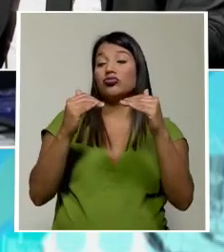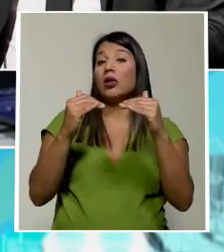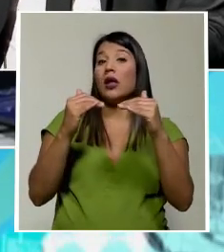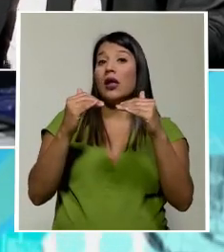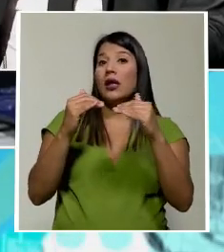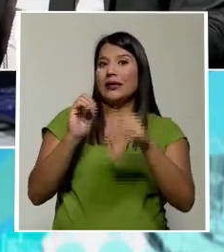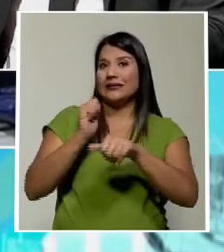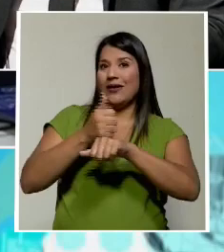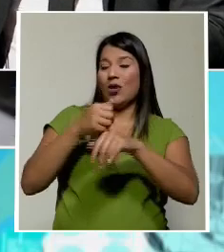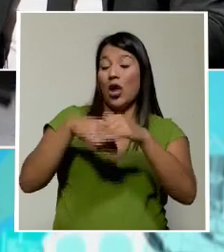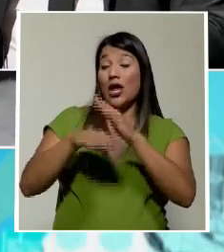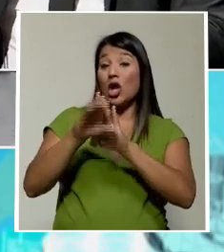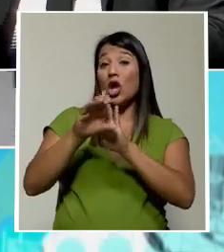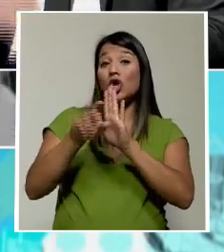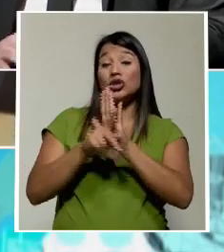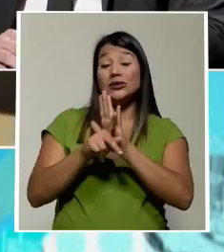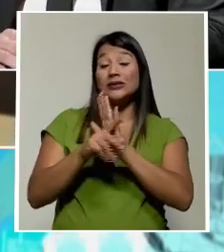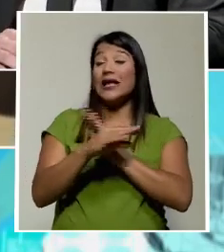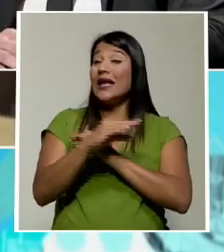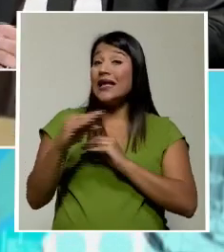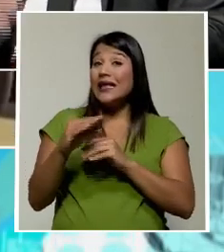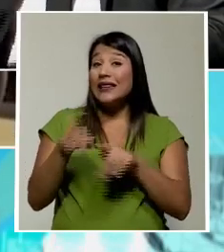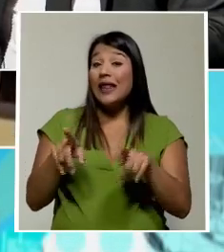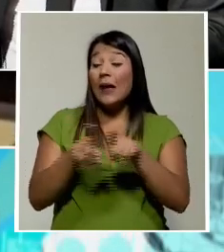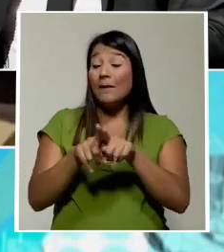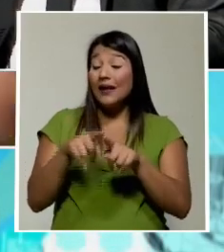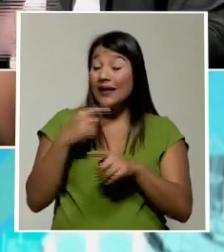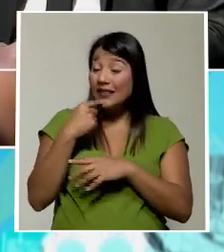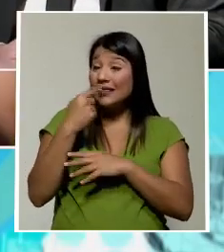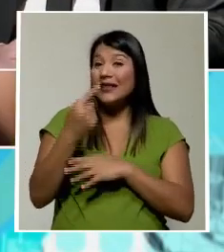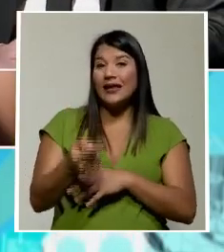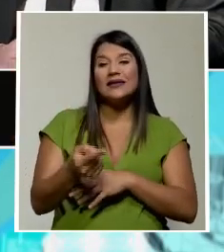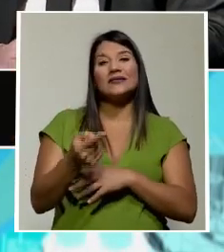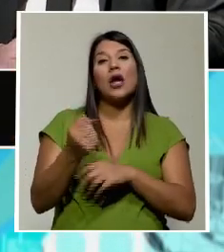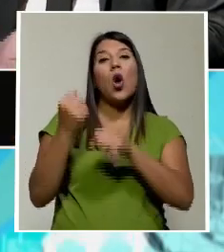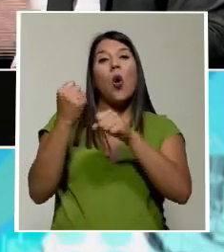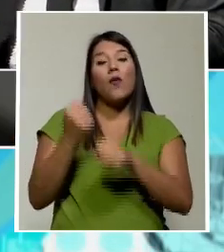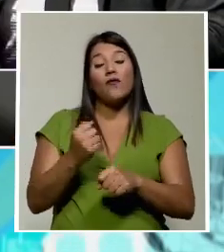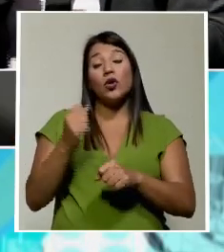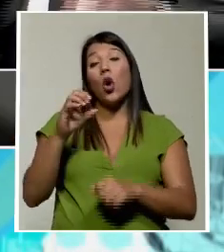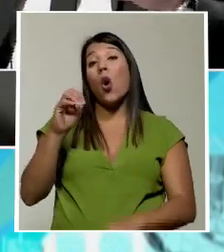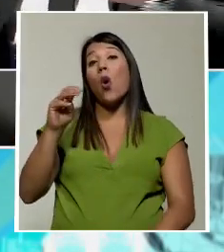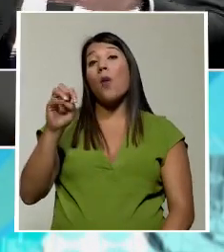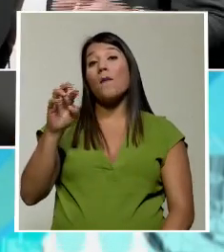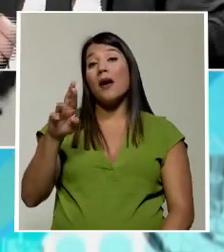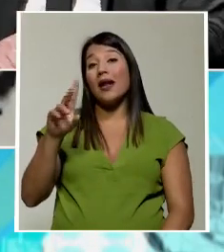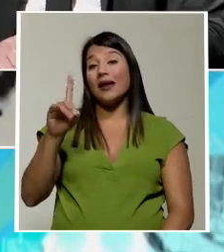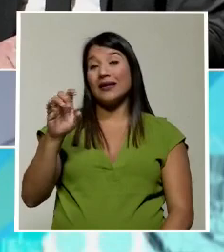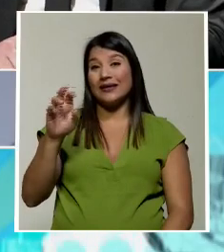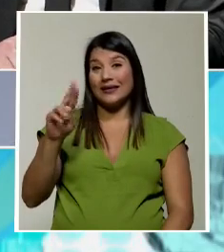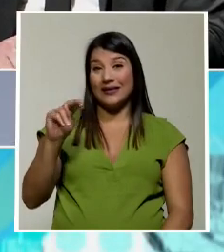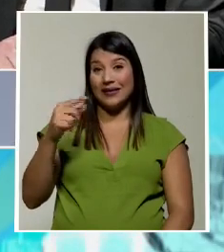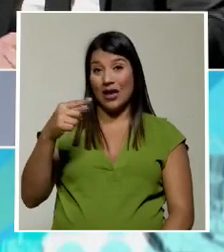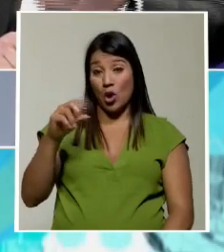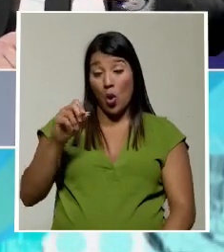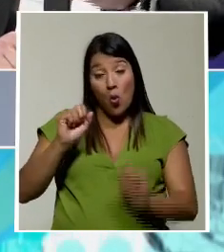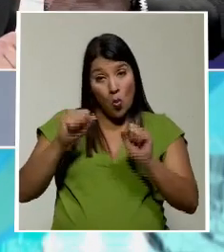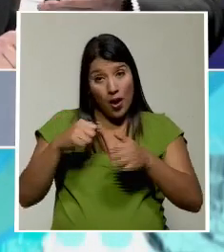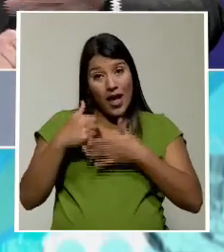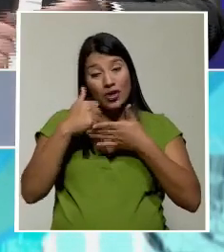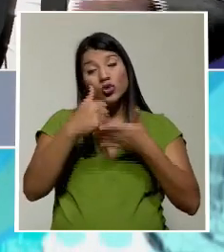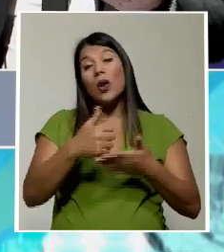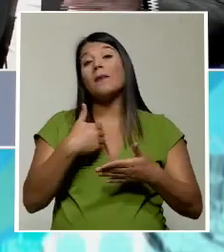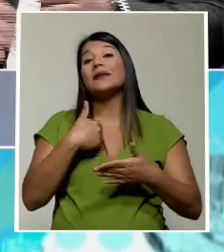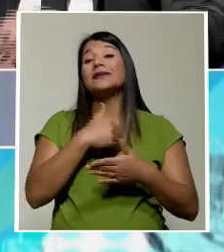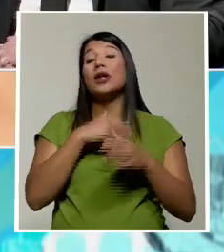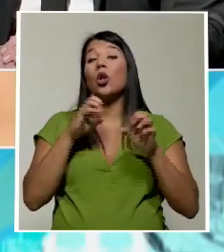también reafirma esta capacidad de la Fundación Omar Dengo de colaborar con el Ministerio de Educación. Y